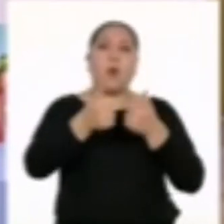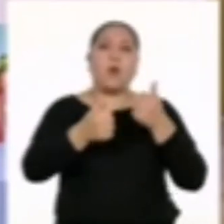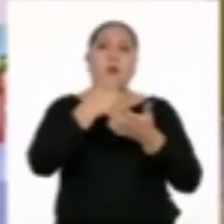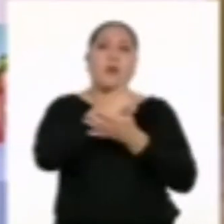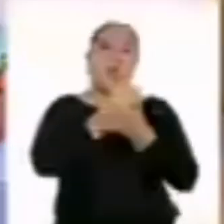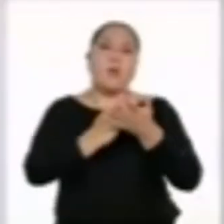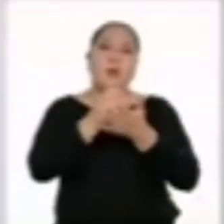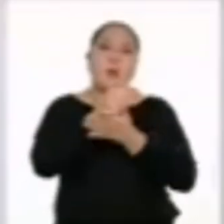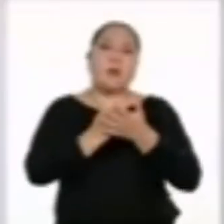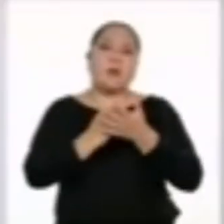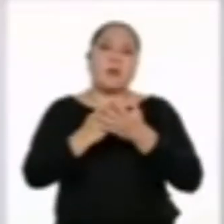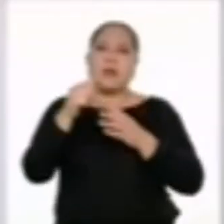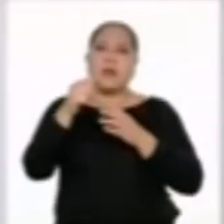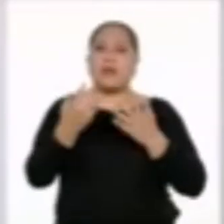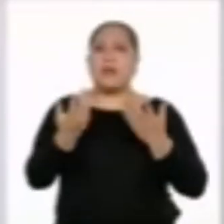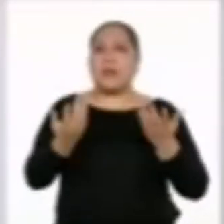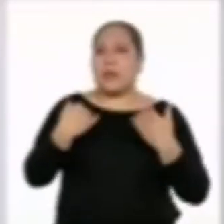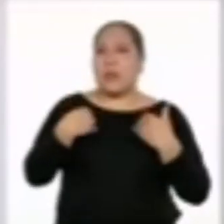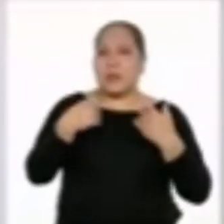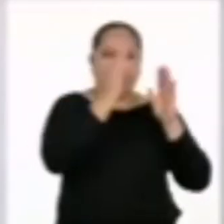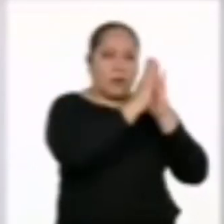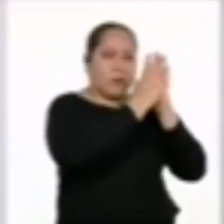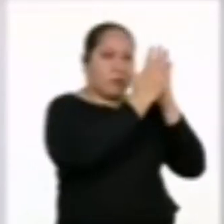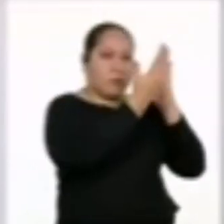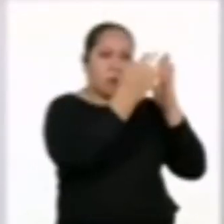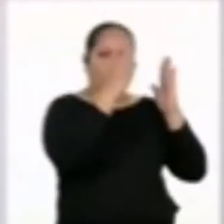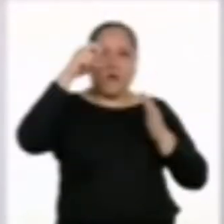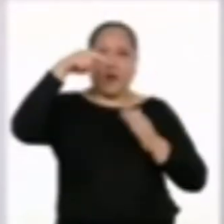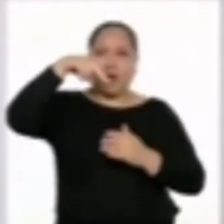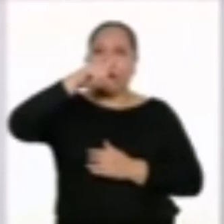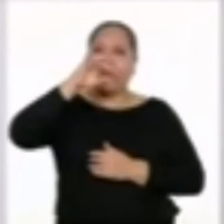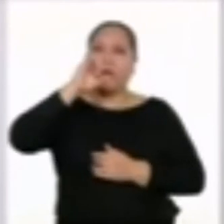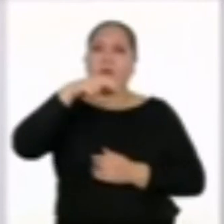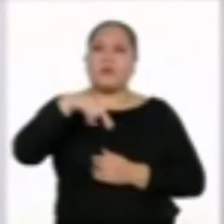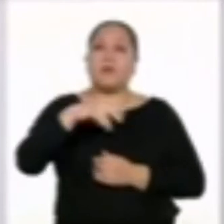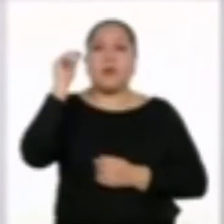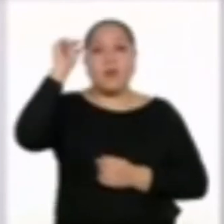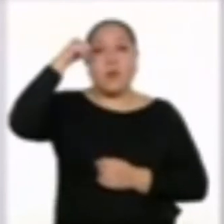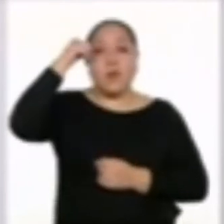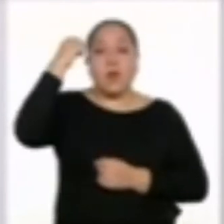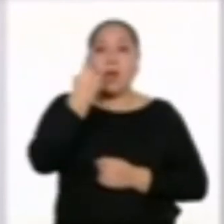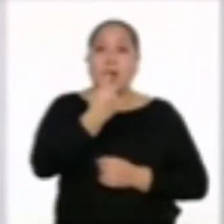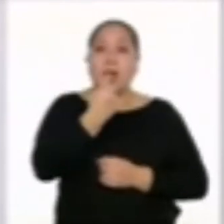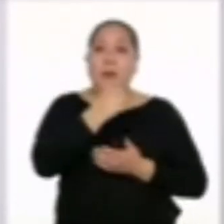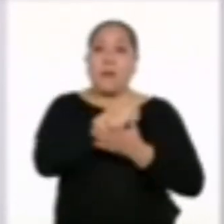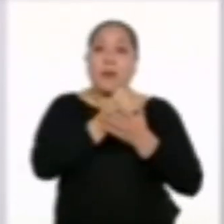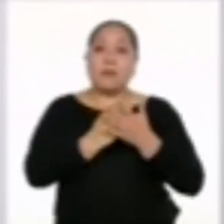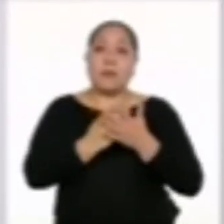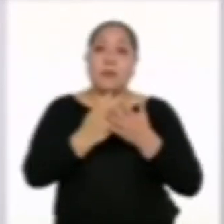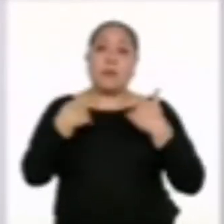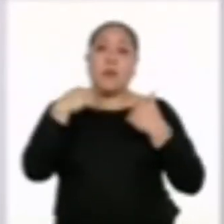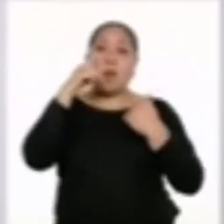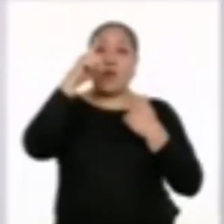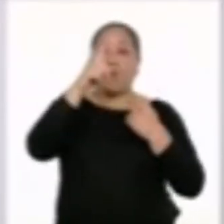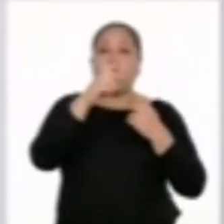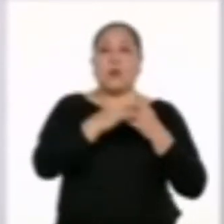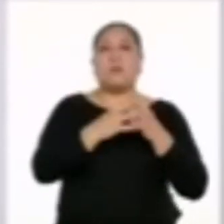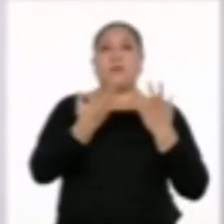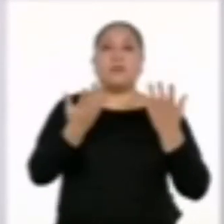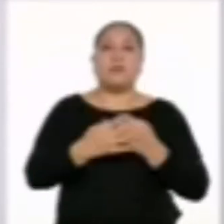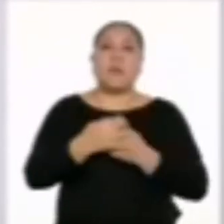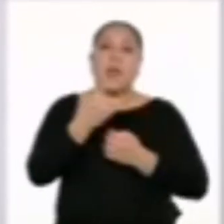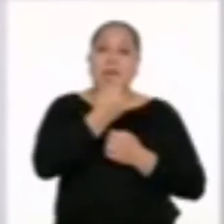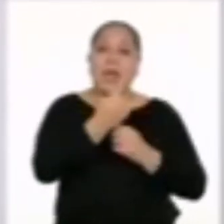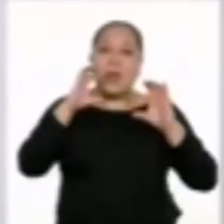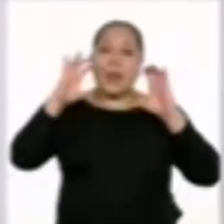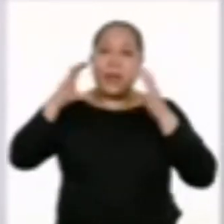tendrá nuestro fanzine. Recuerden que cada área debe tener una sección. Para ello, en cada curso